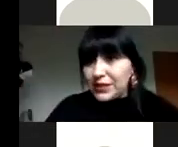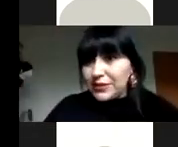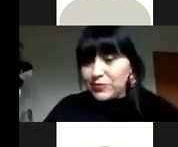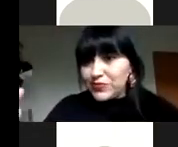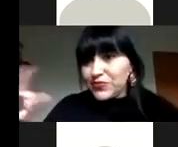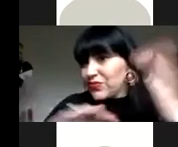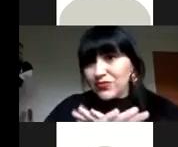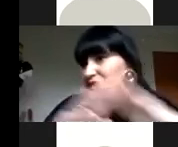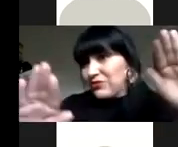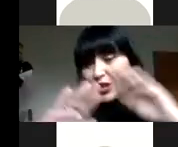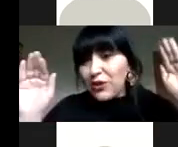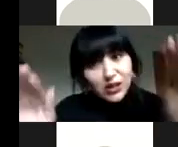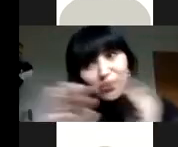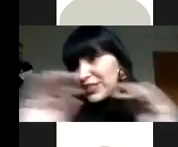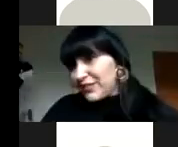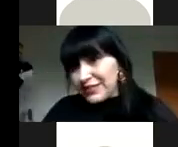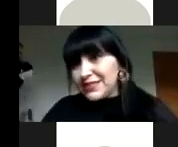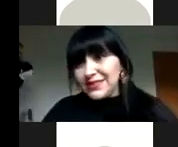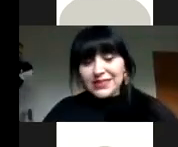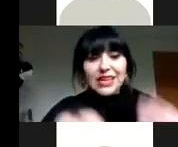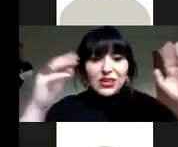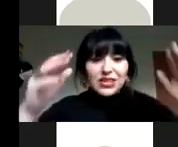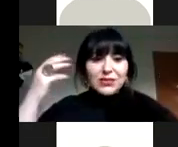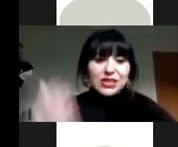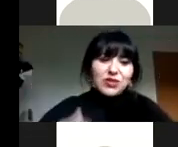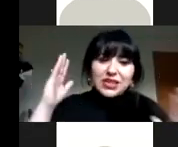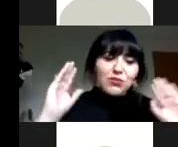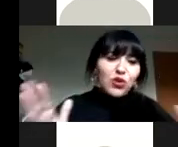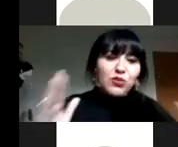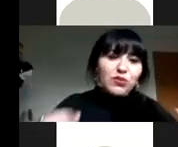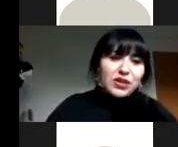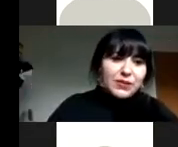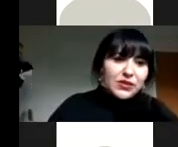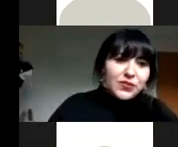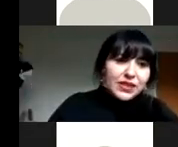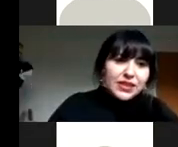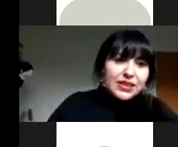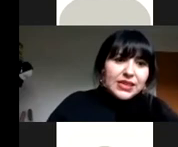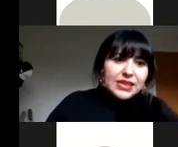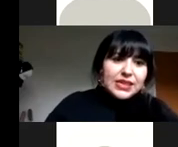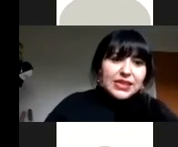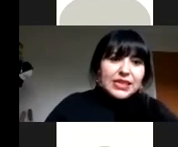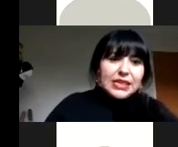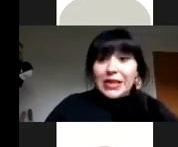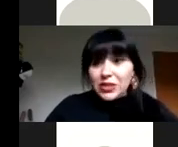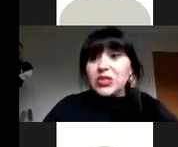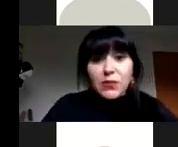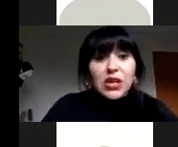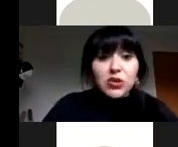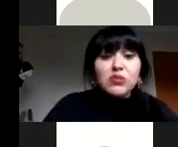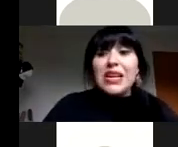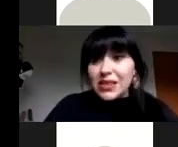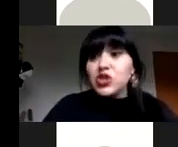llaman. No, ahora no nos sirve. Ahora tenemos que actuar muy, muy, muy rápido. Y para eso